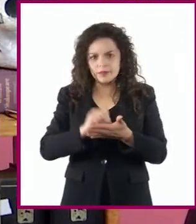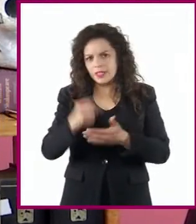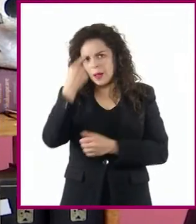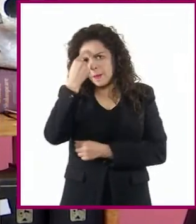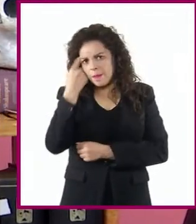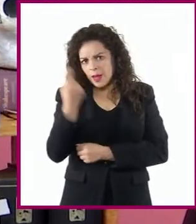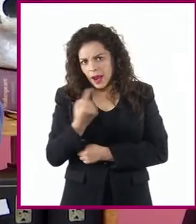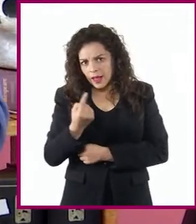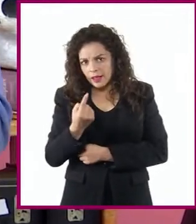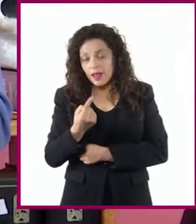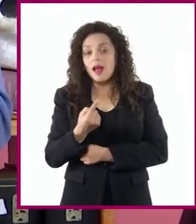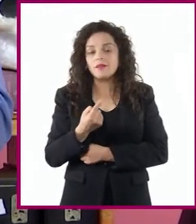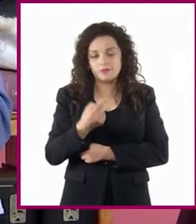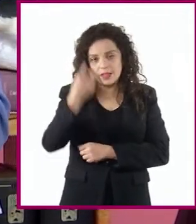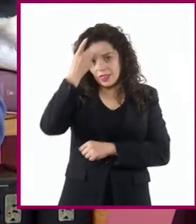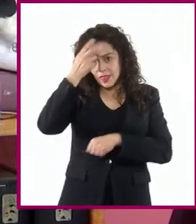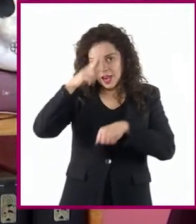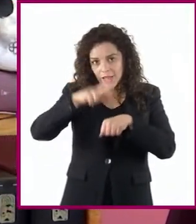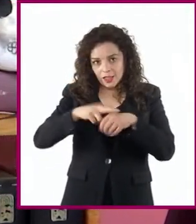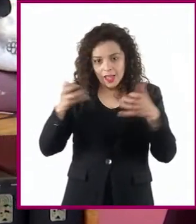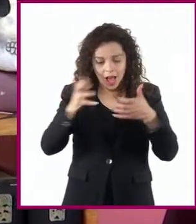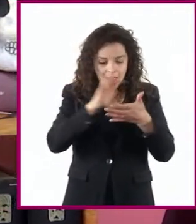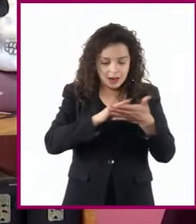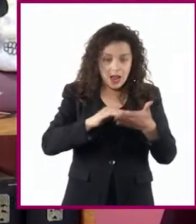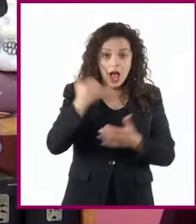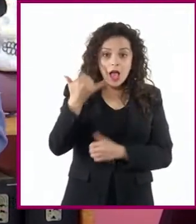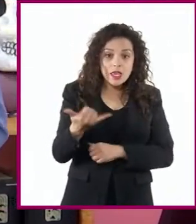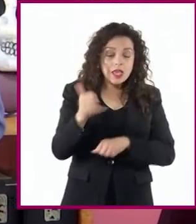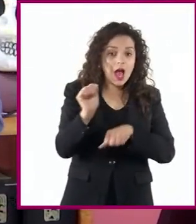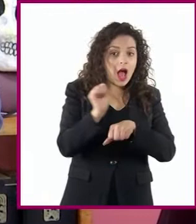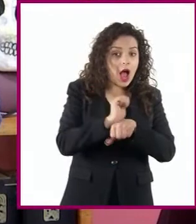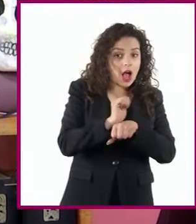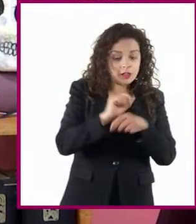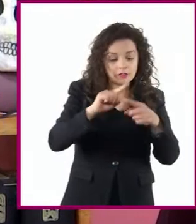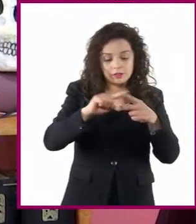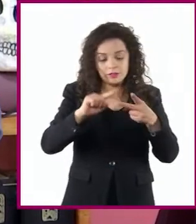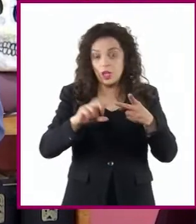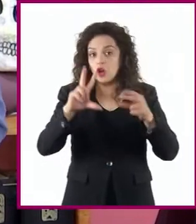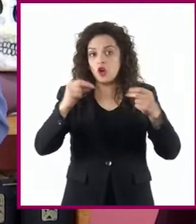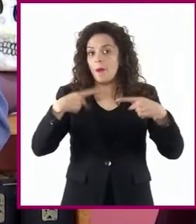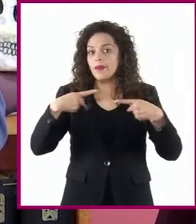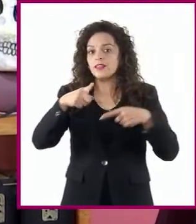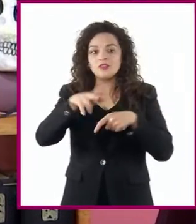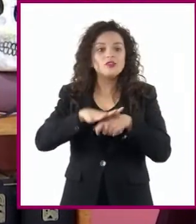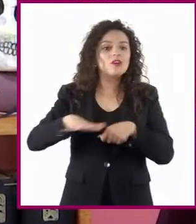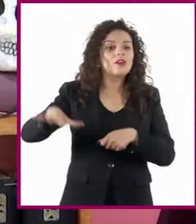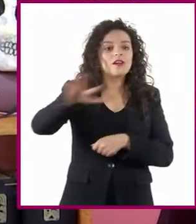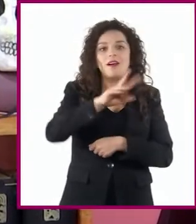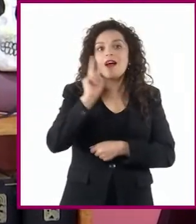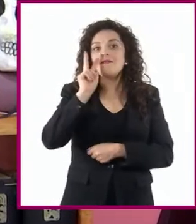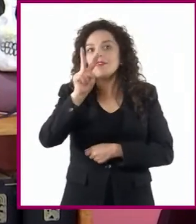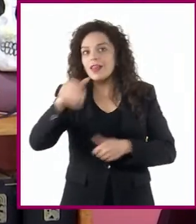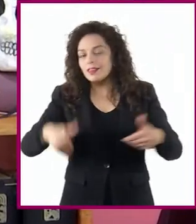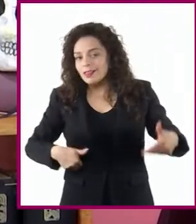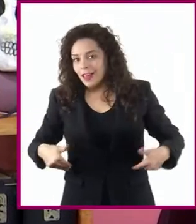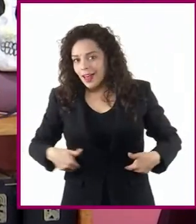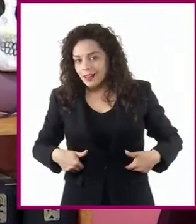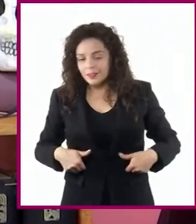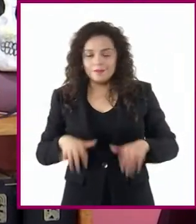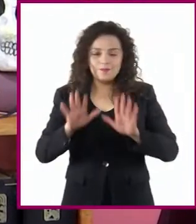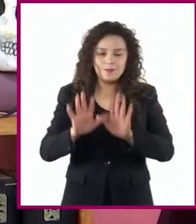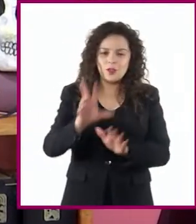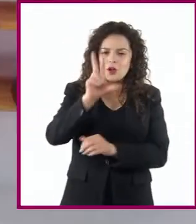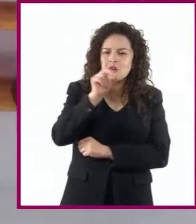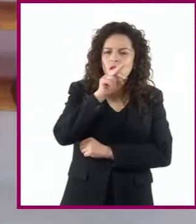las lean el director y los actores, no el público. No se preocupen, más